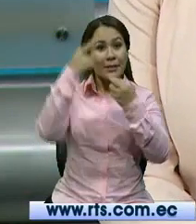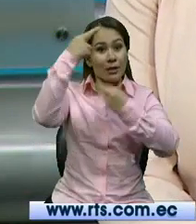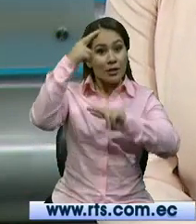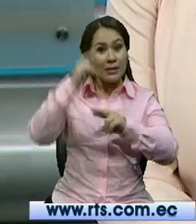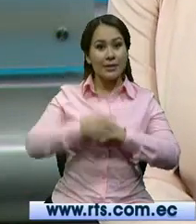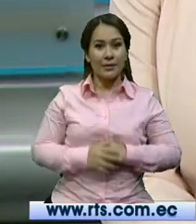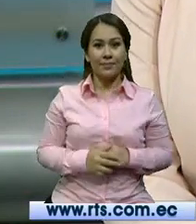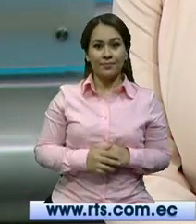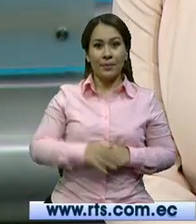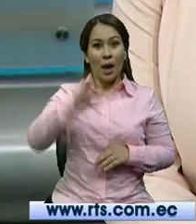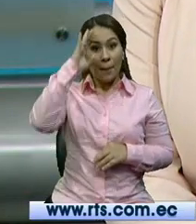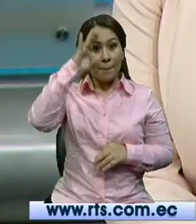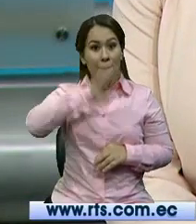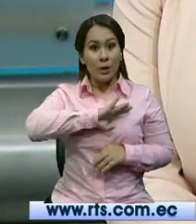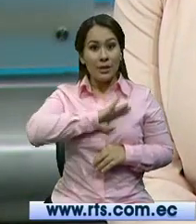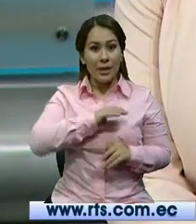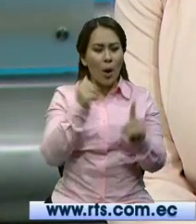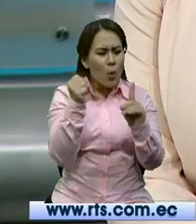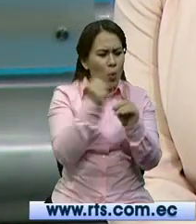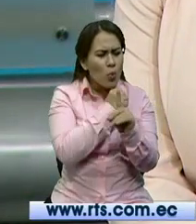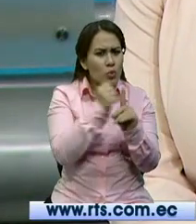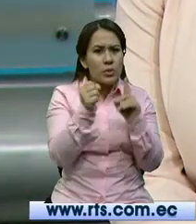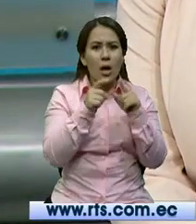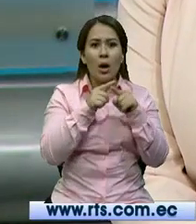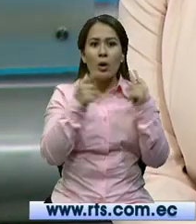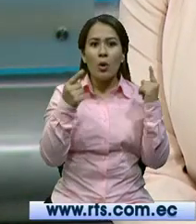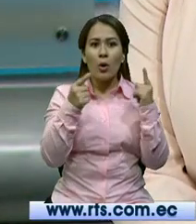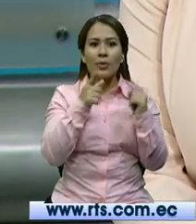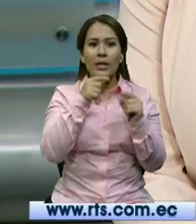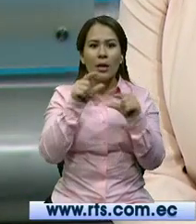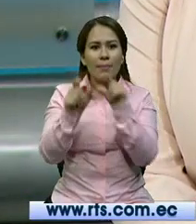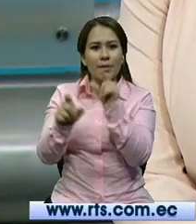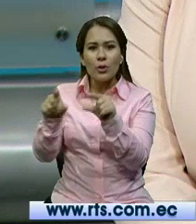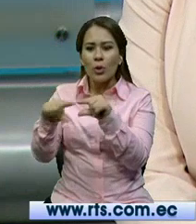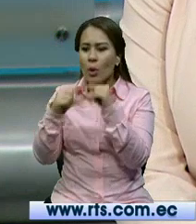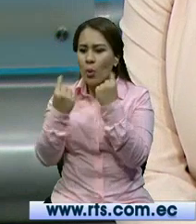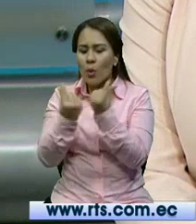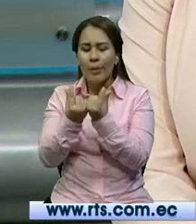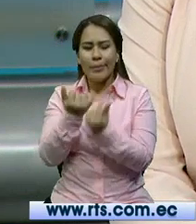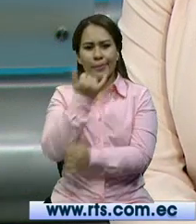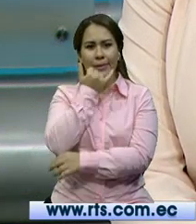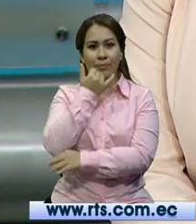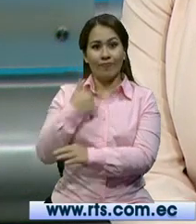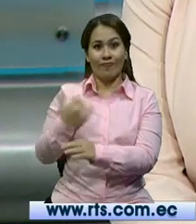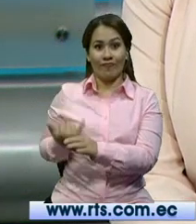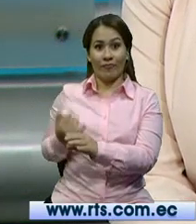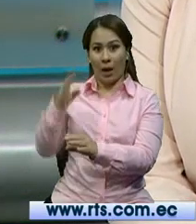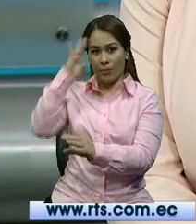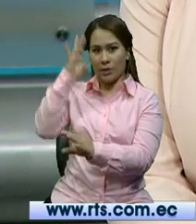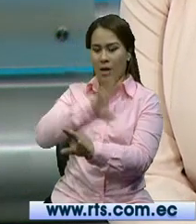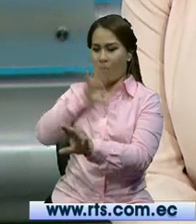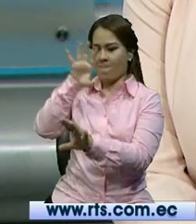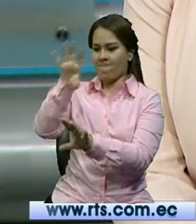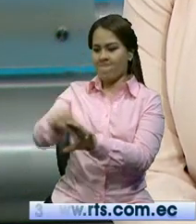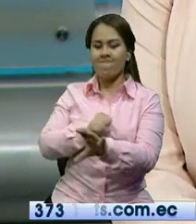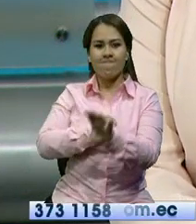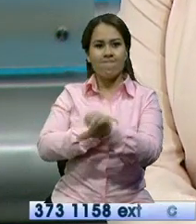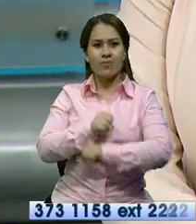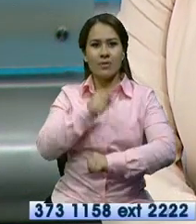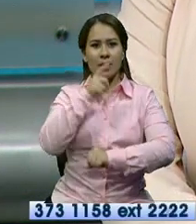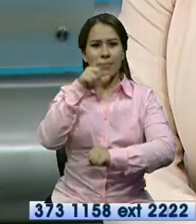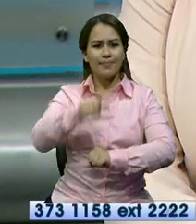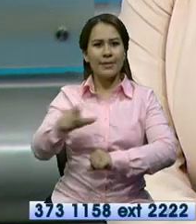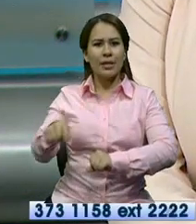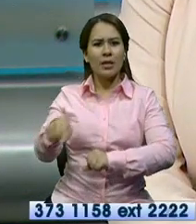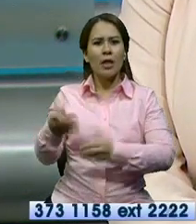noticias. Agentes de la lucha contra el crimen organizado decomisaron droga y desarticularon una presunta red narcodelictiva en Quito.